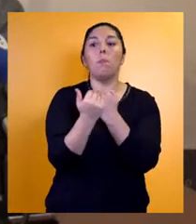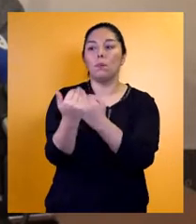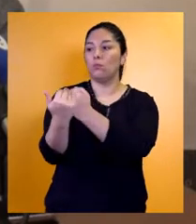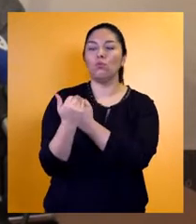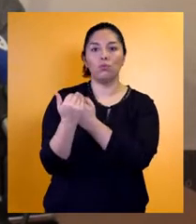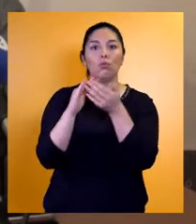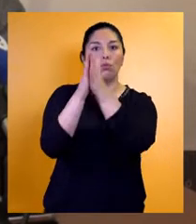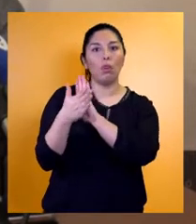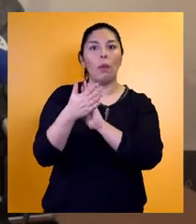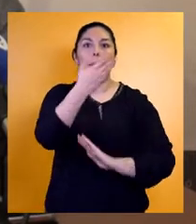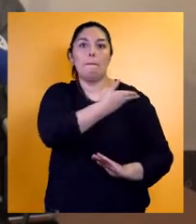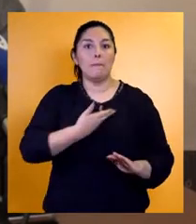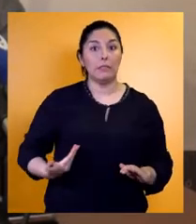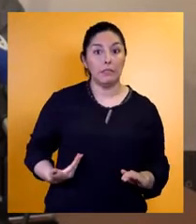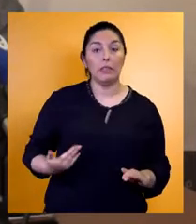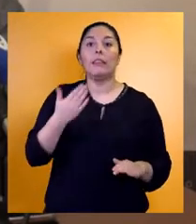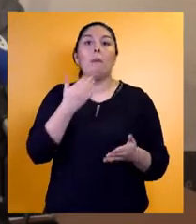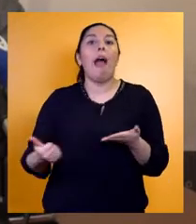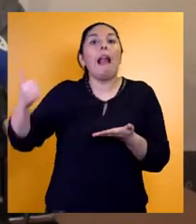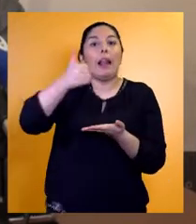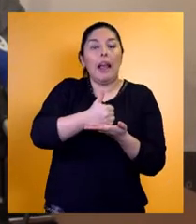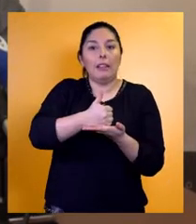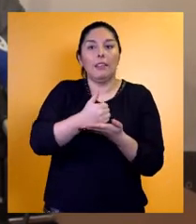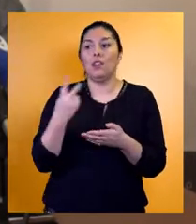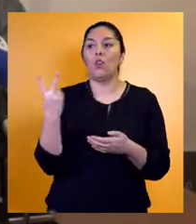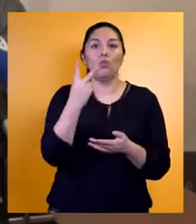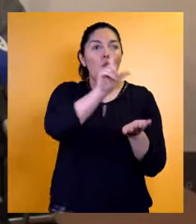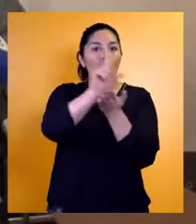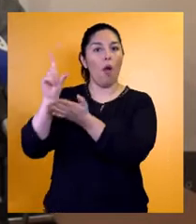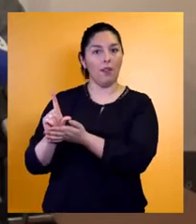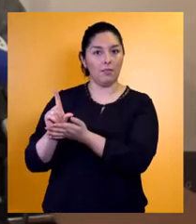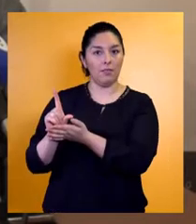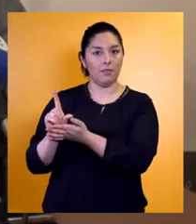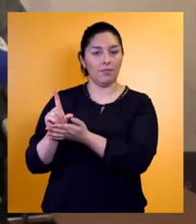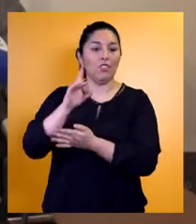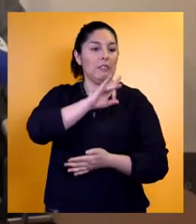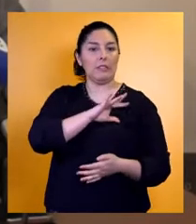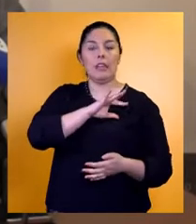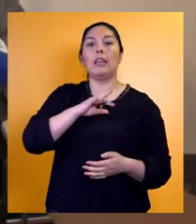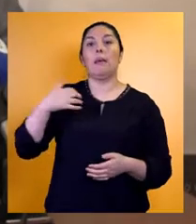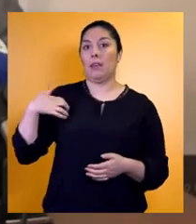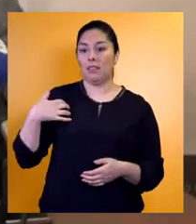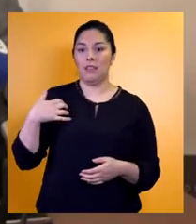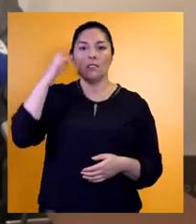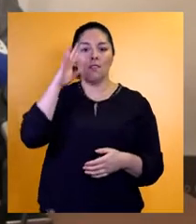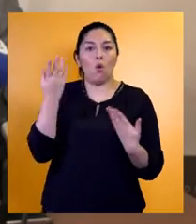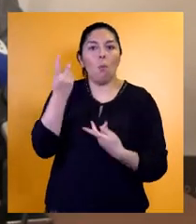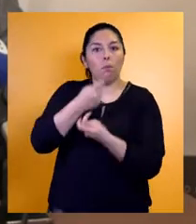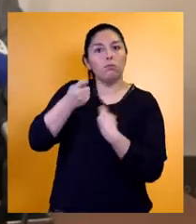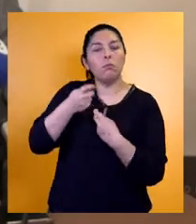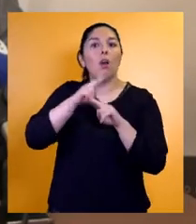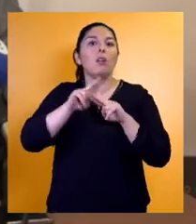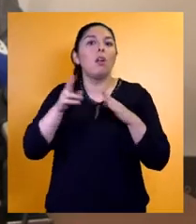allá de nuestros legisladores y nuestras autoridades locales que nos permitan hacer negocios, que se revise el tema tributario, que se revise